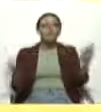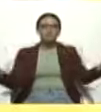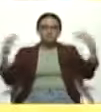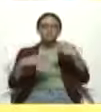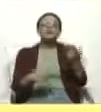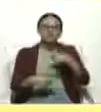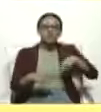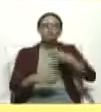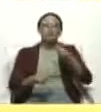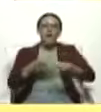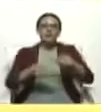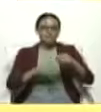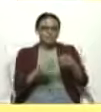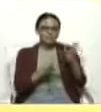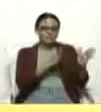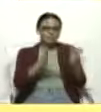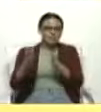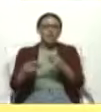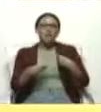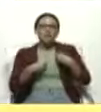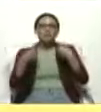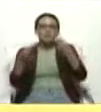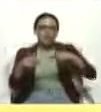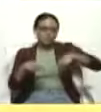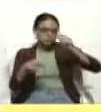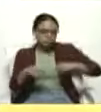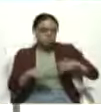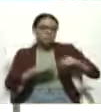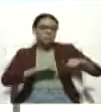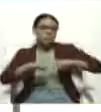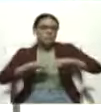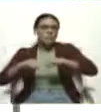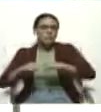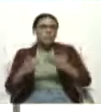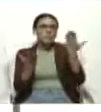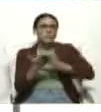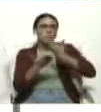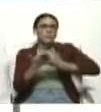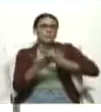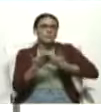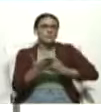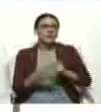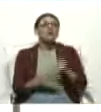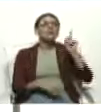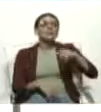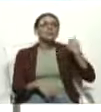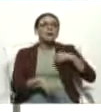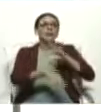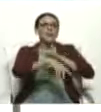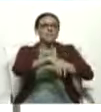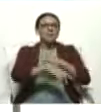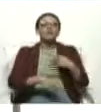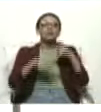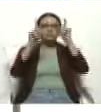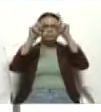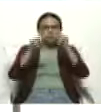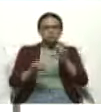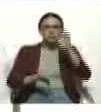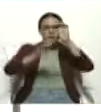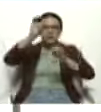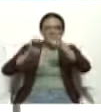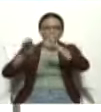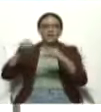apoya con la tramitación de documentos de identificación y contamos con los equipos de médicos integrales que, además de brindar